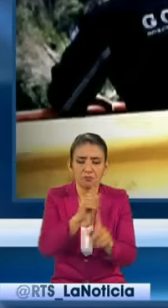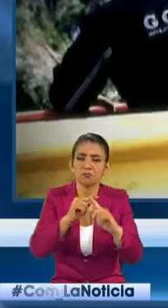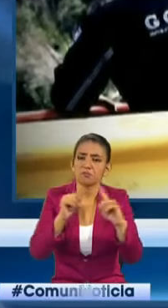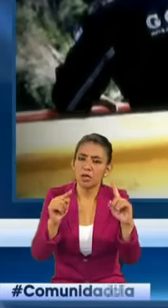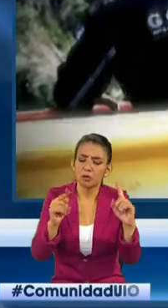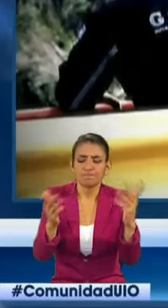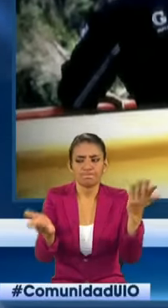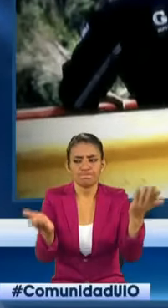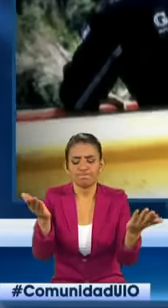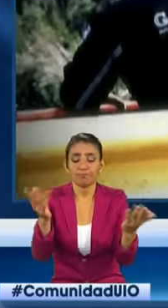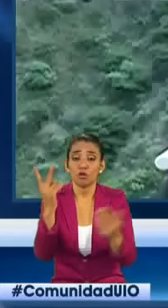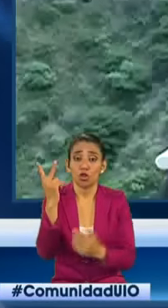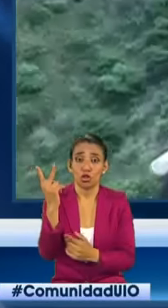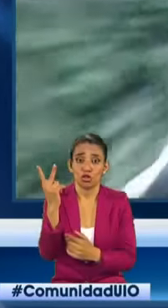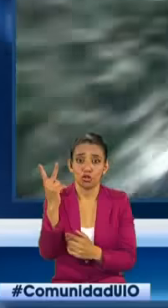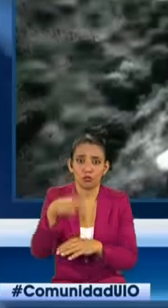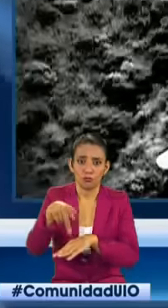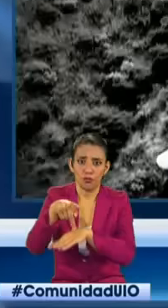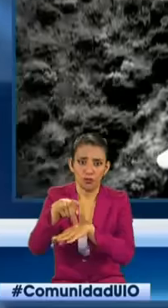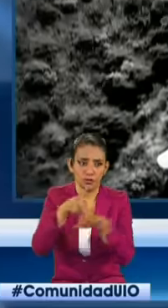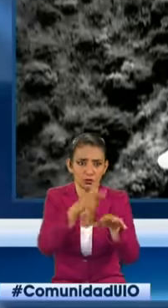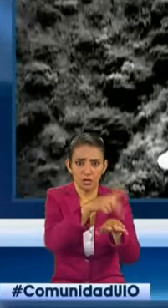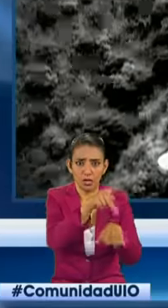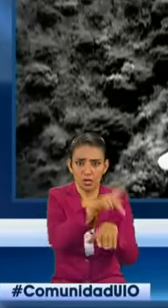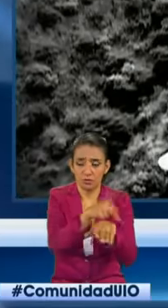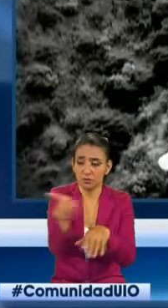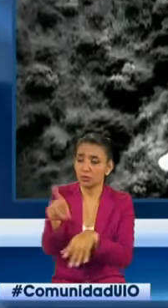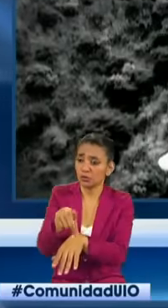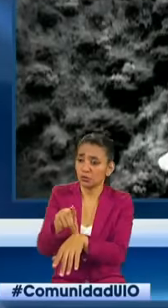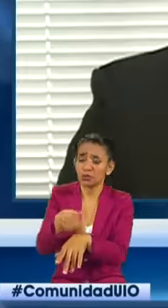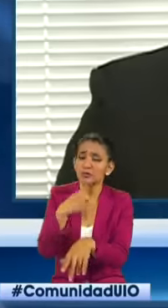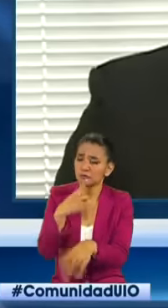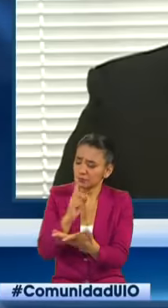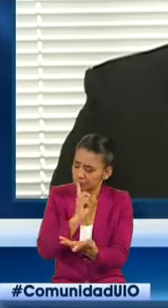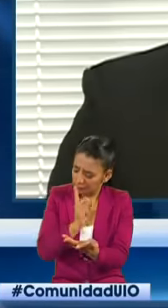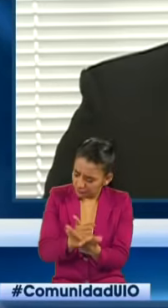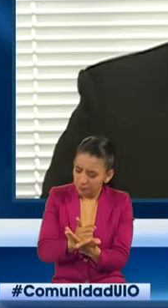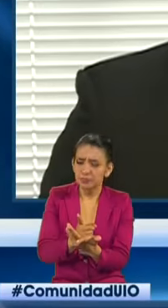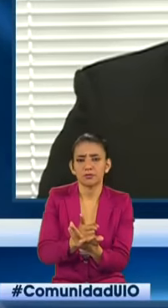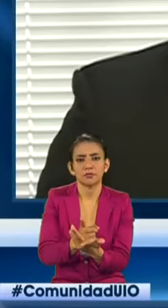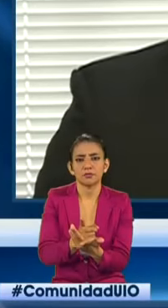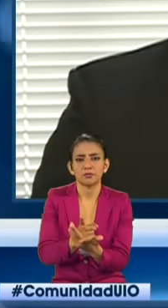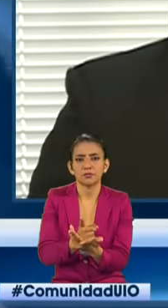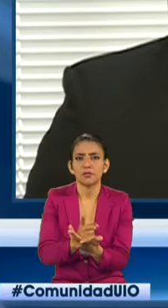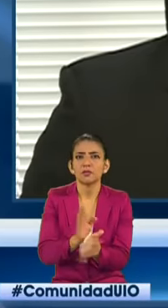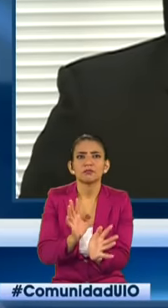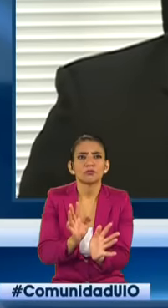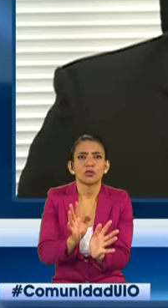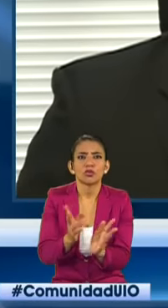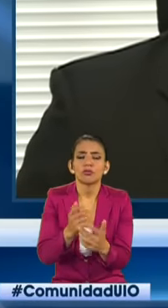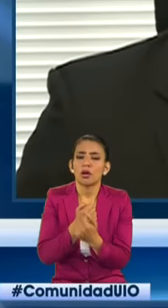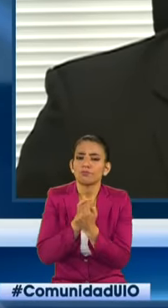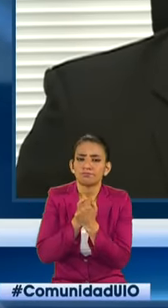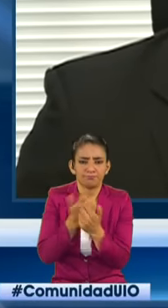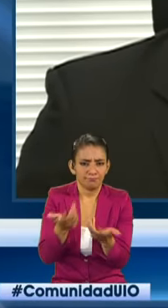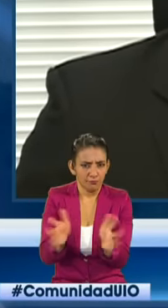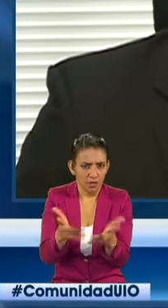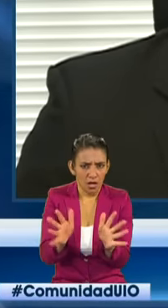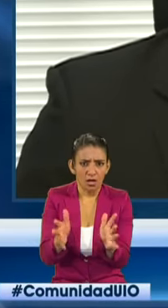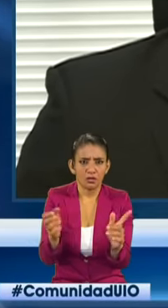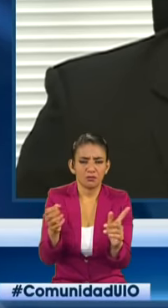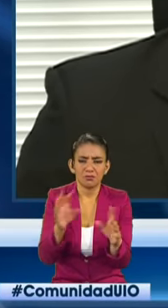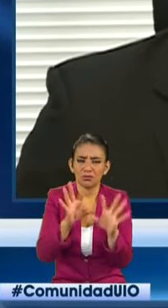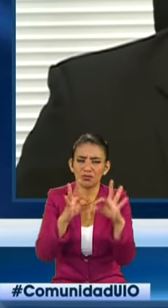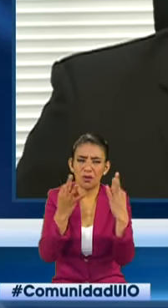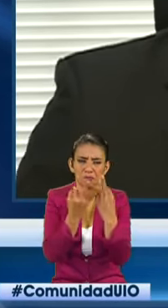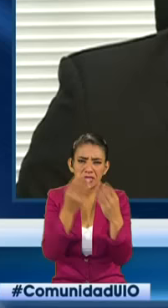miramos a dos especialistas, el segundo, este doctor dice una gran verdad, es un detonante de la falta de amor, de la violencia que